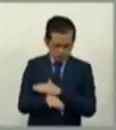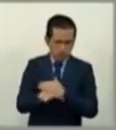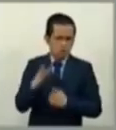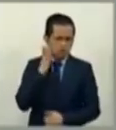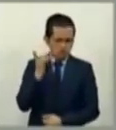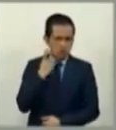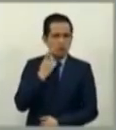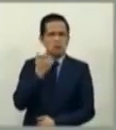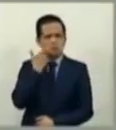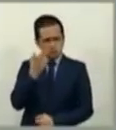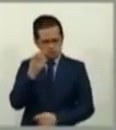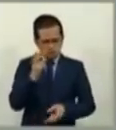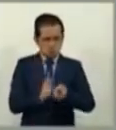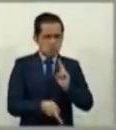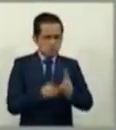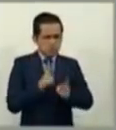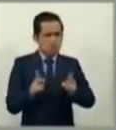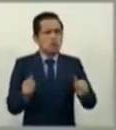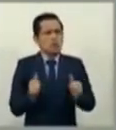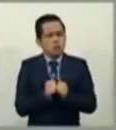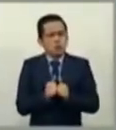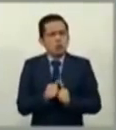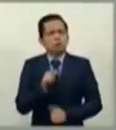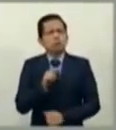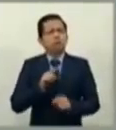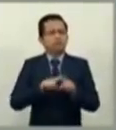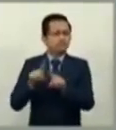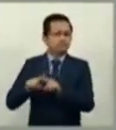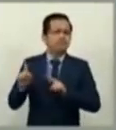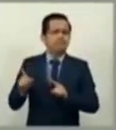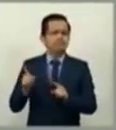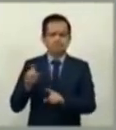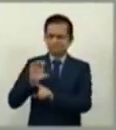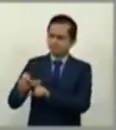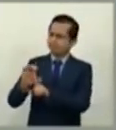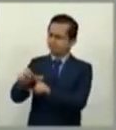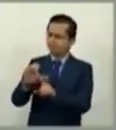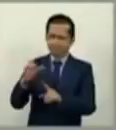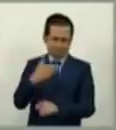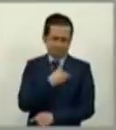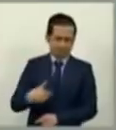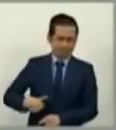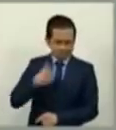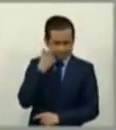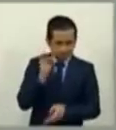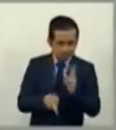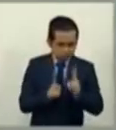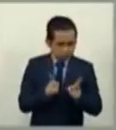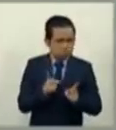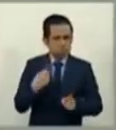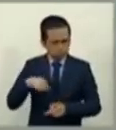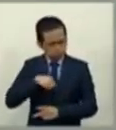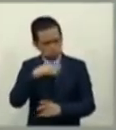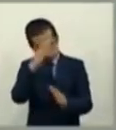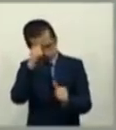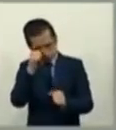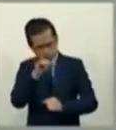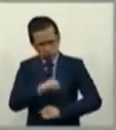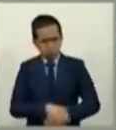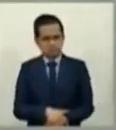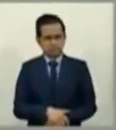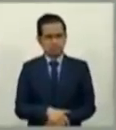para dialogar con algunos integrantes y presidentes de distintas comisiones. La Secretaría